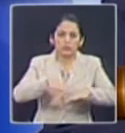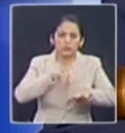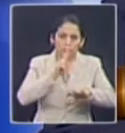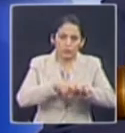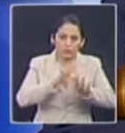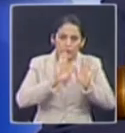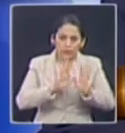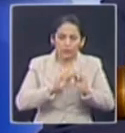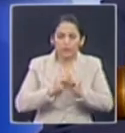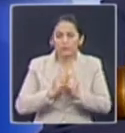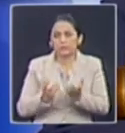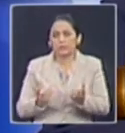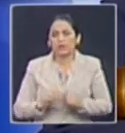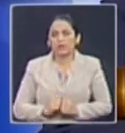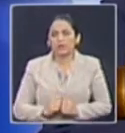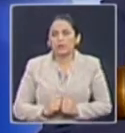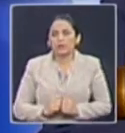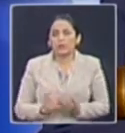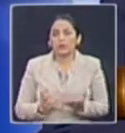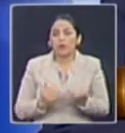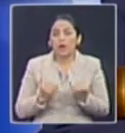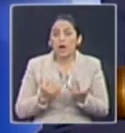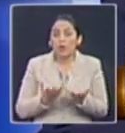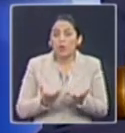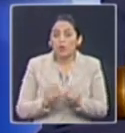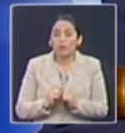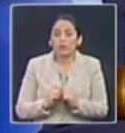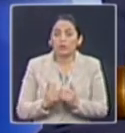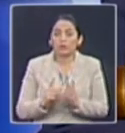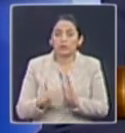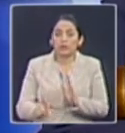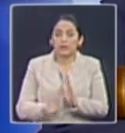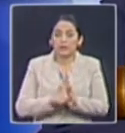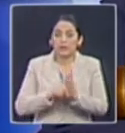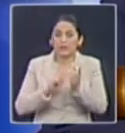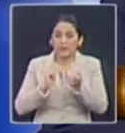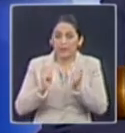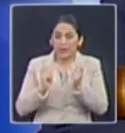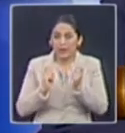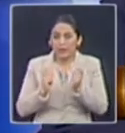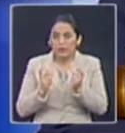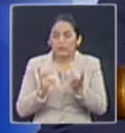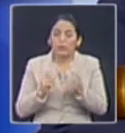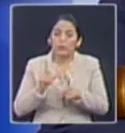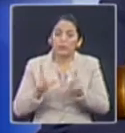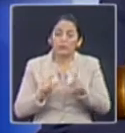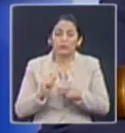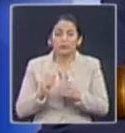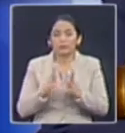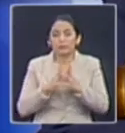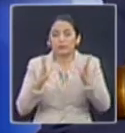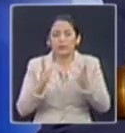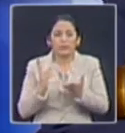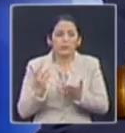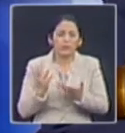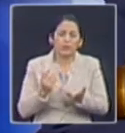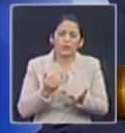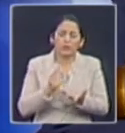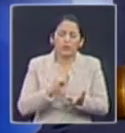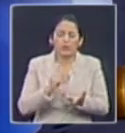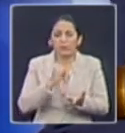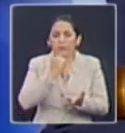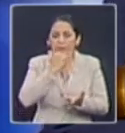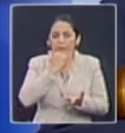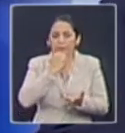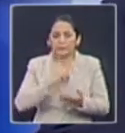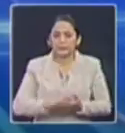sector productivo, pues deja mucho que desear esta ley y que prácticamente no iría a generar un impacto más allá que el recaudatorio, que yo creo que es lo que está de fondo.